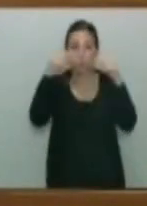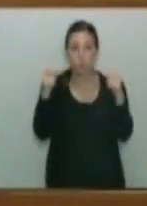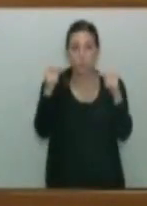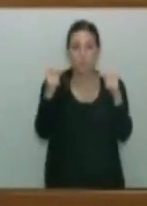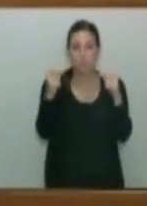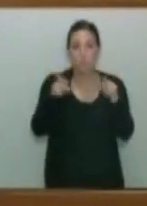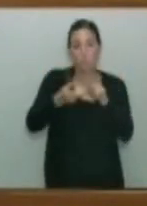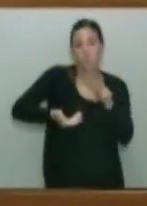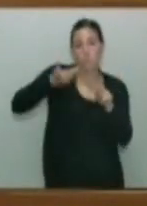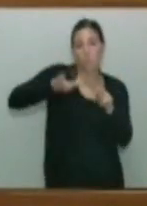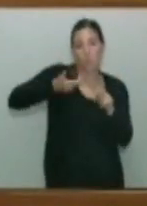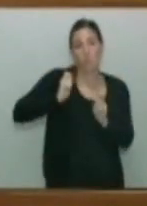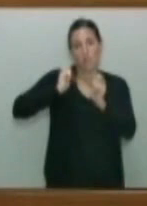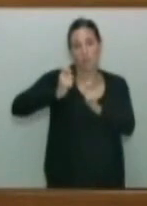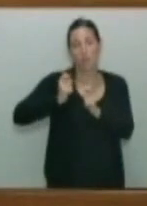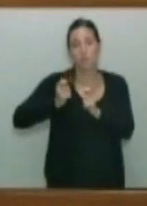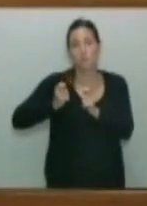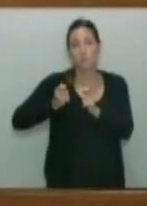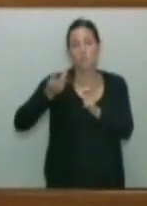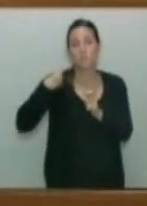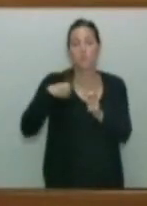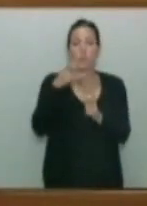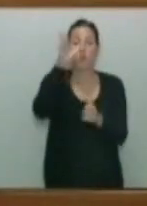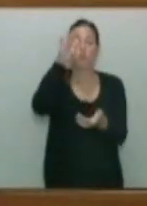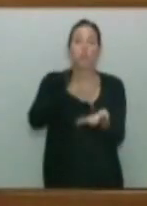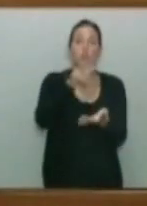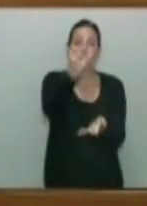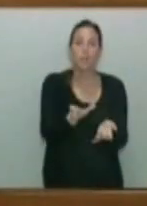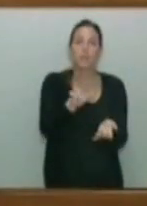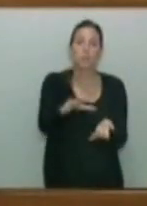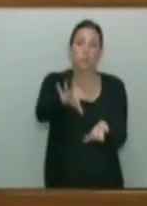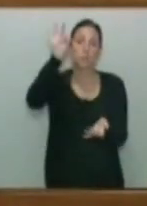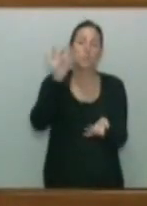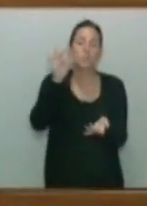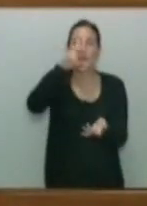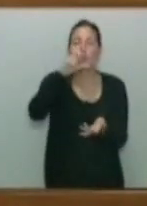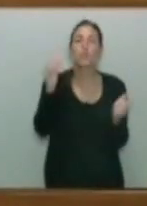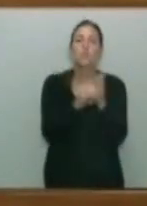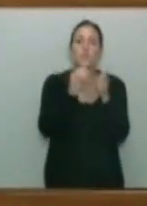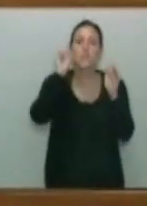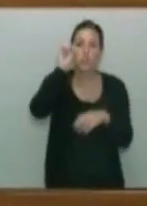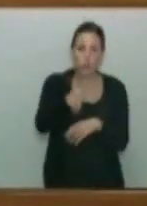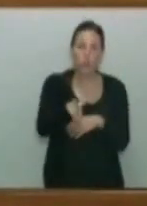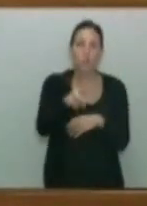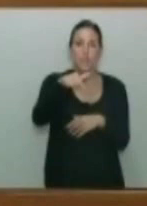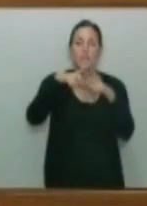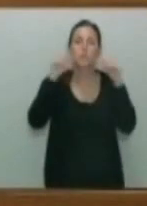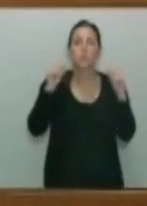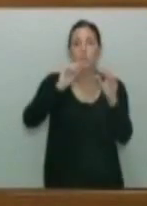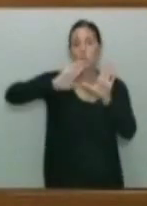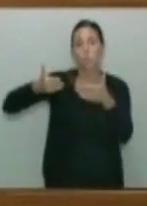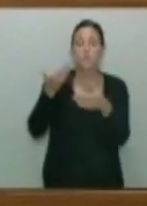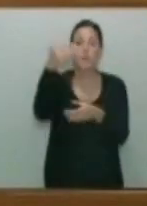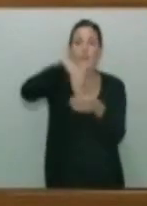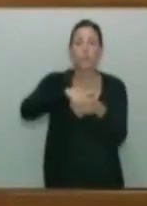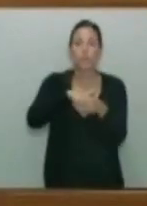de sus representantes. No se nos puede escapar, por otra parte, que aquí en Asturias, en el año 2012, en las últimas elecciones autonómicas,